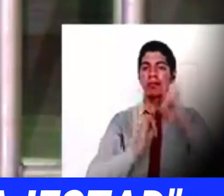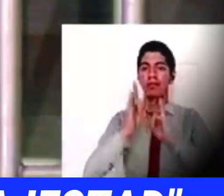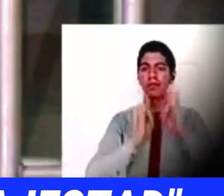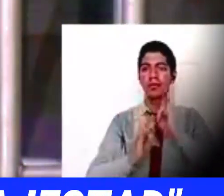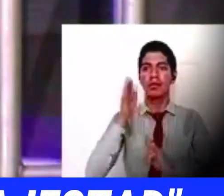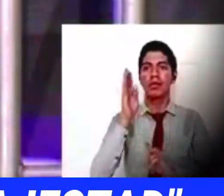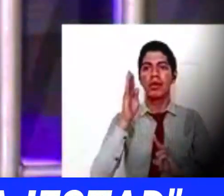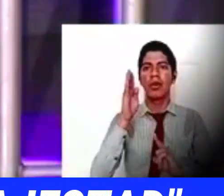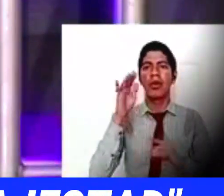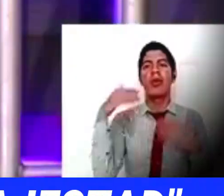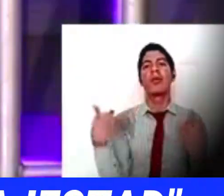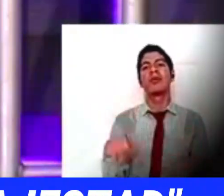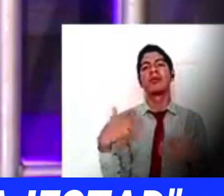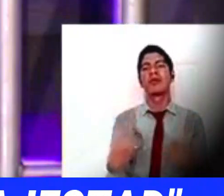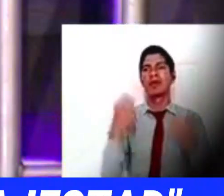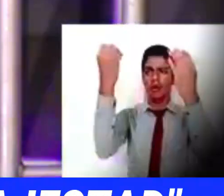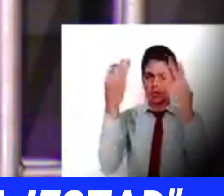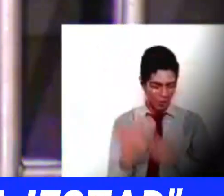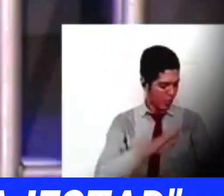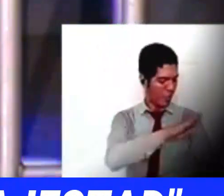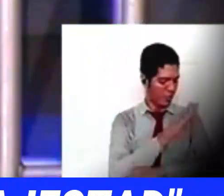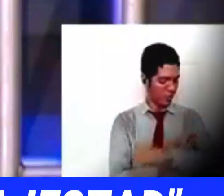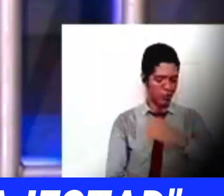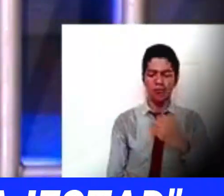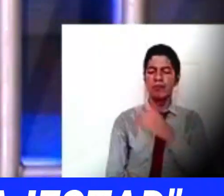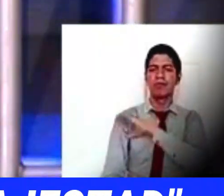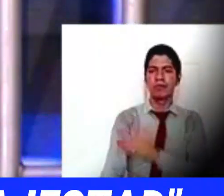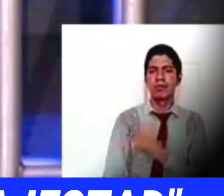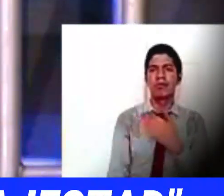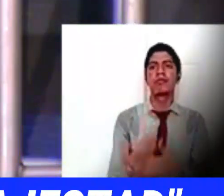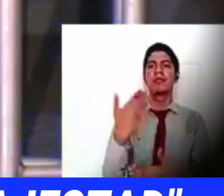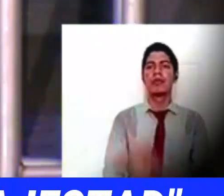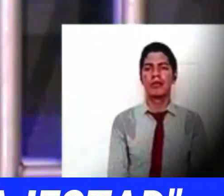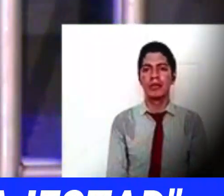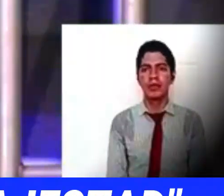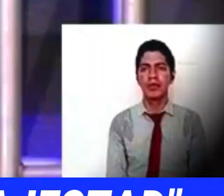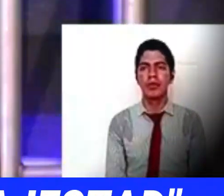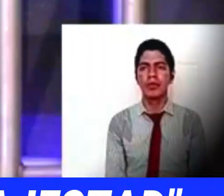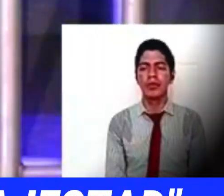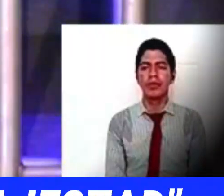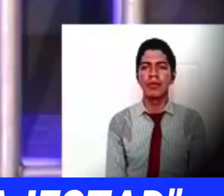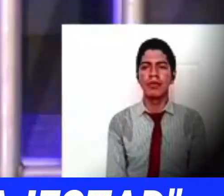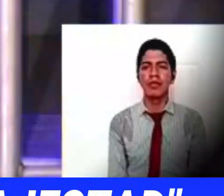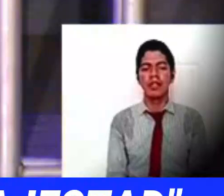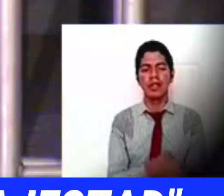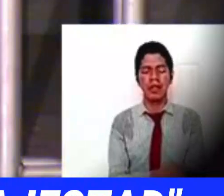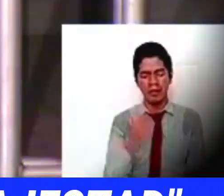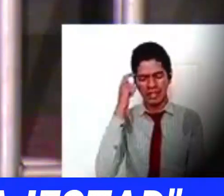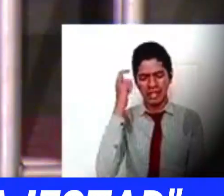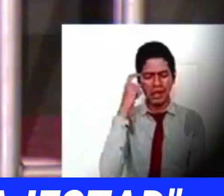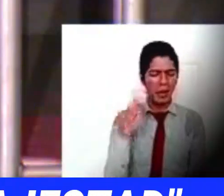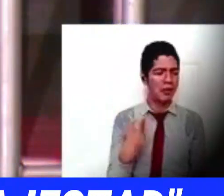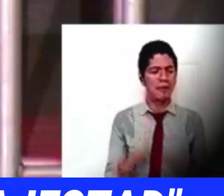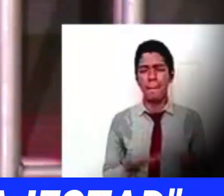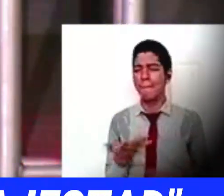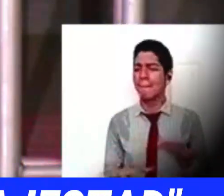La gloria cayó sobre mí esa tarde. Cuando pensé que no vivía y que no servía para nada, la gloria cayó sobre mi vida.